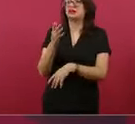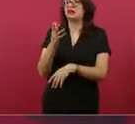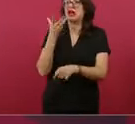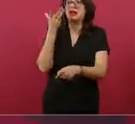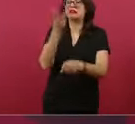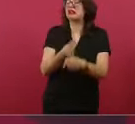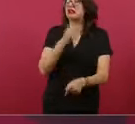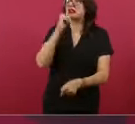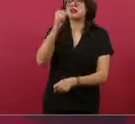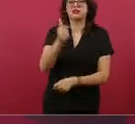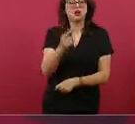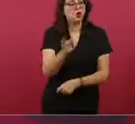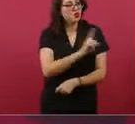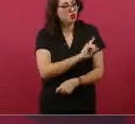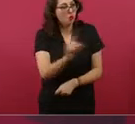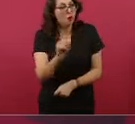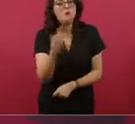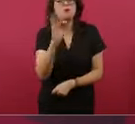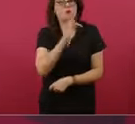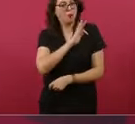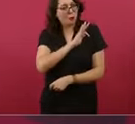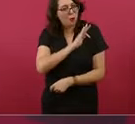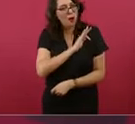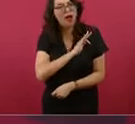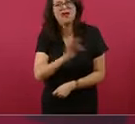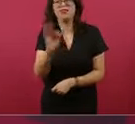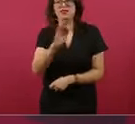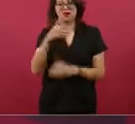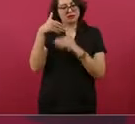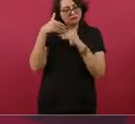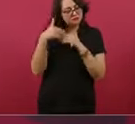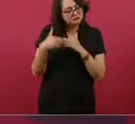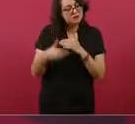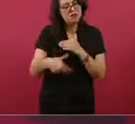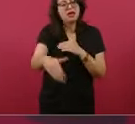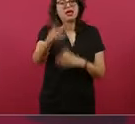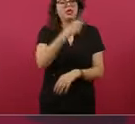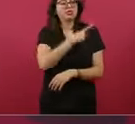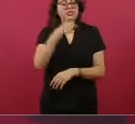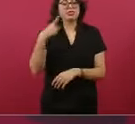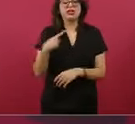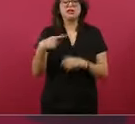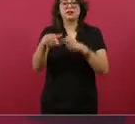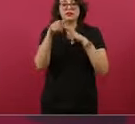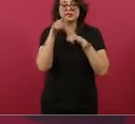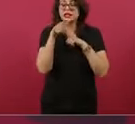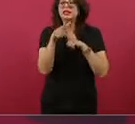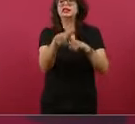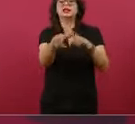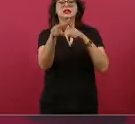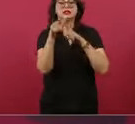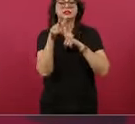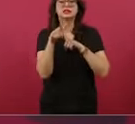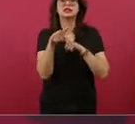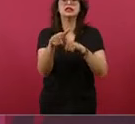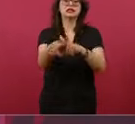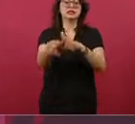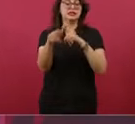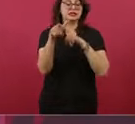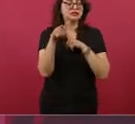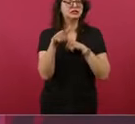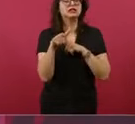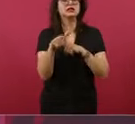La transformación va a continuar y es muy seguro de que va a haber